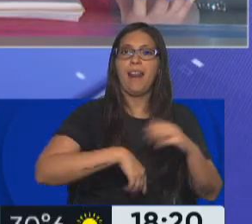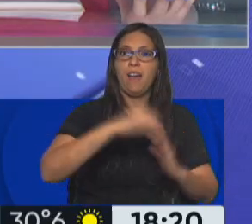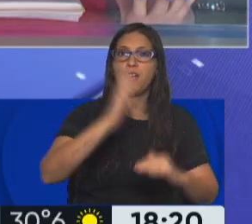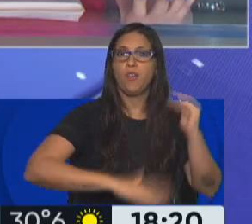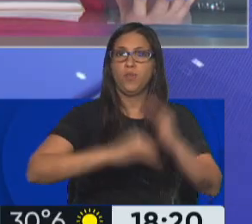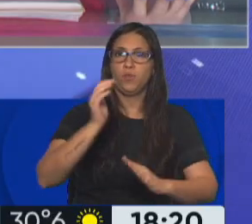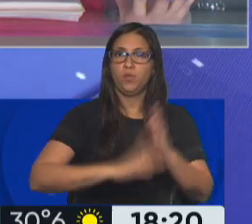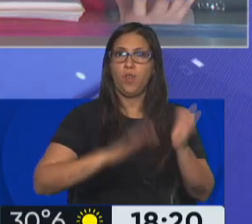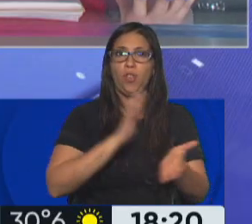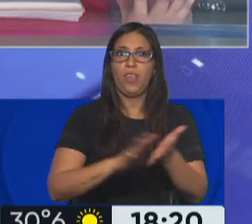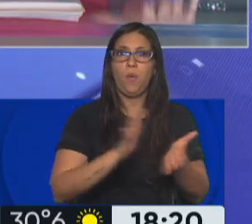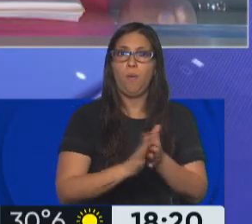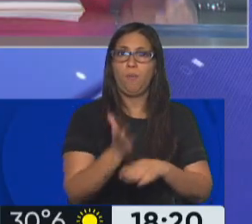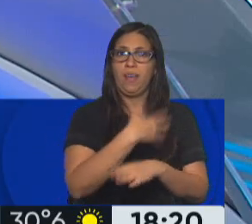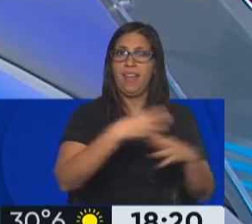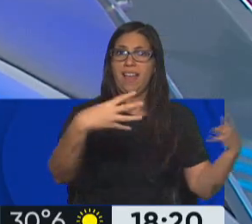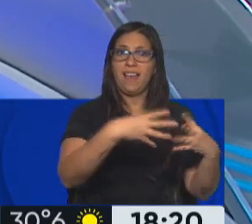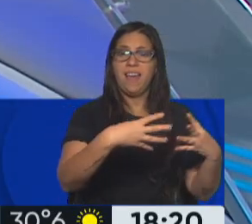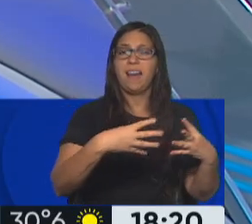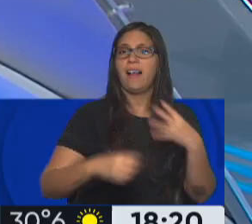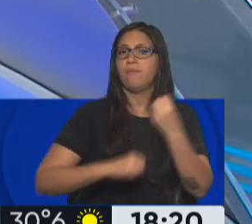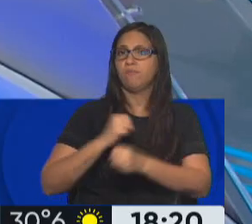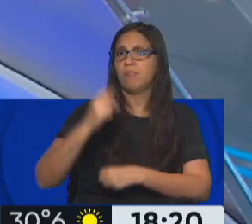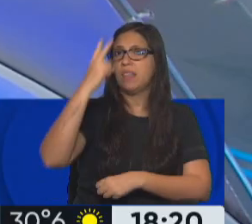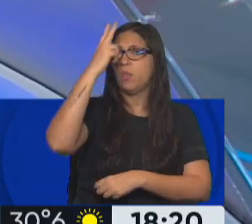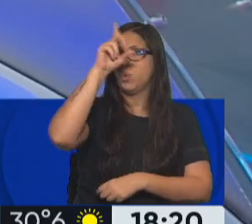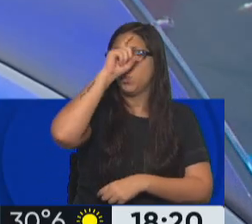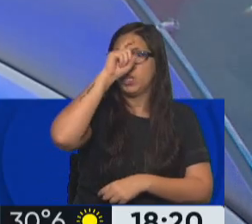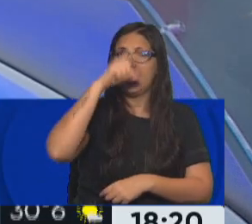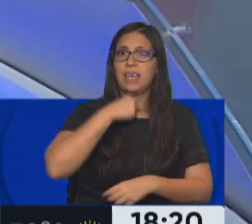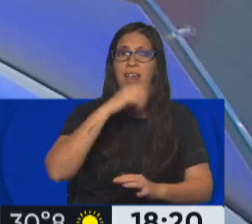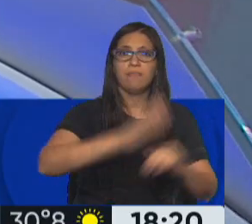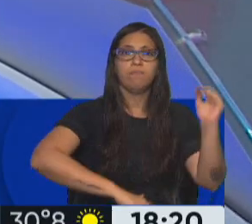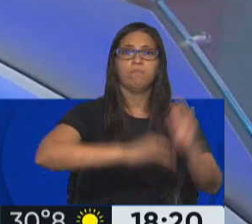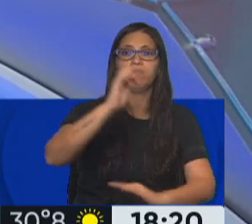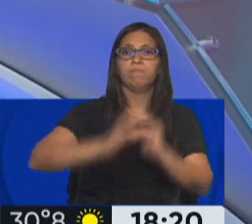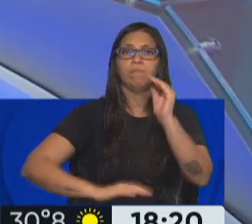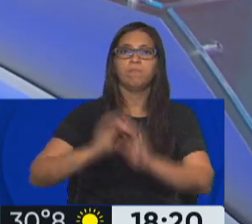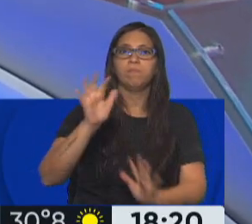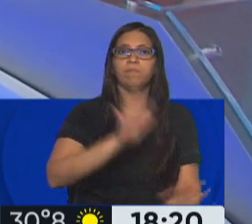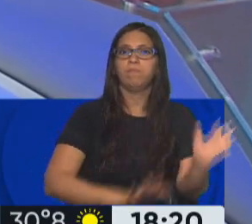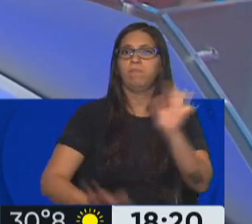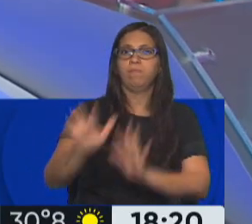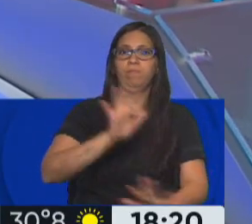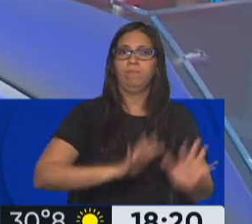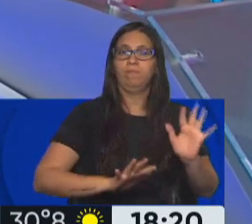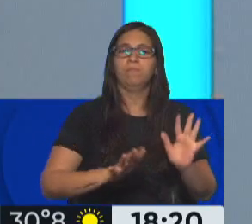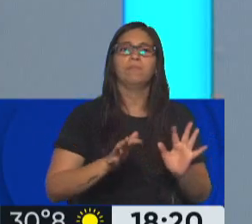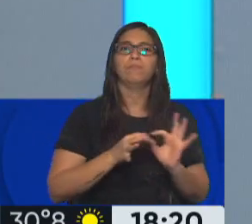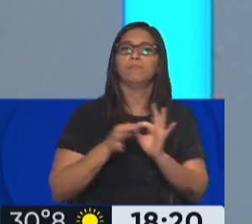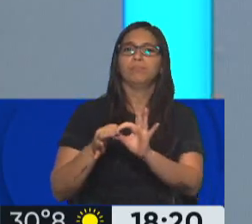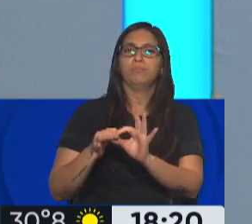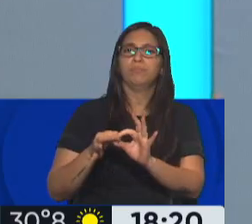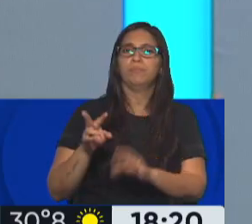¿no?, de la Siria de posguerra. Son empresas turcas de la construcción importantes, ligadas a lo que se suele llamar la burguesía verde, que es